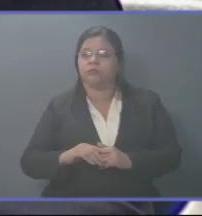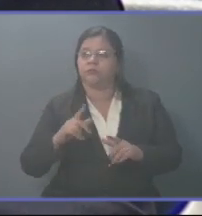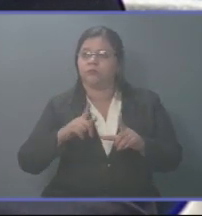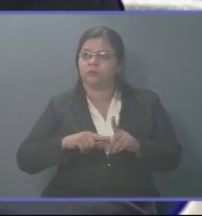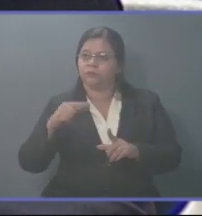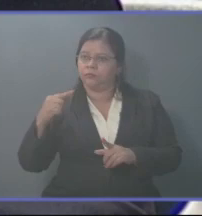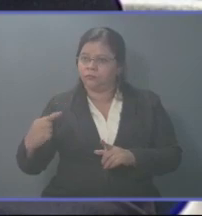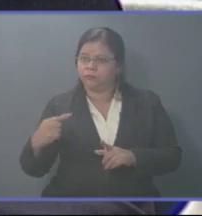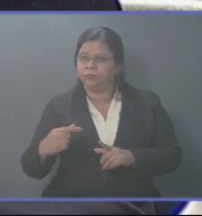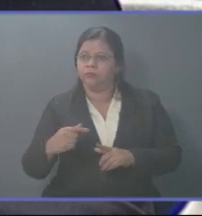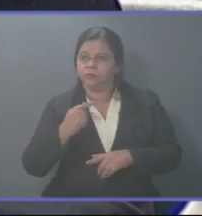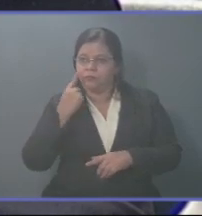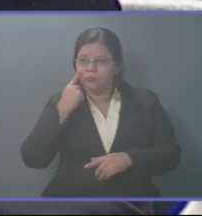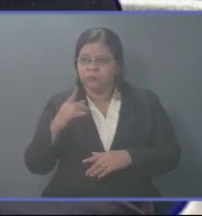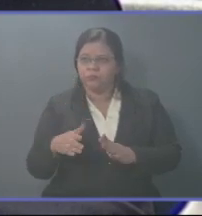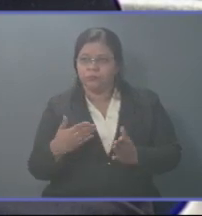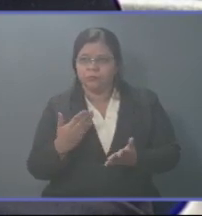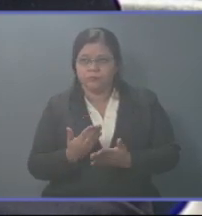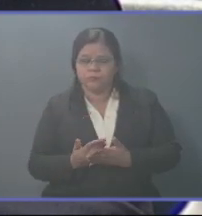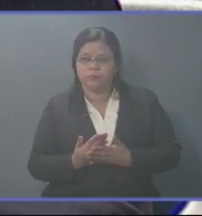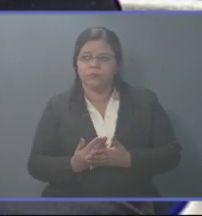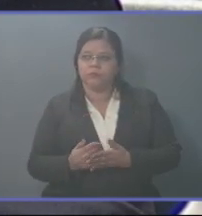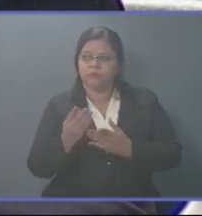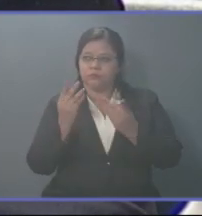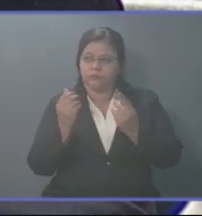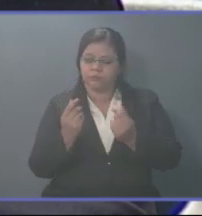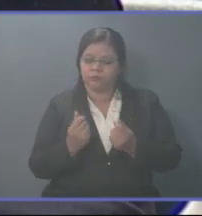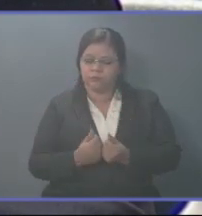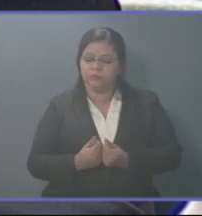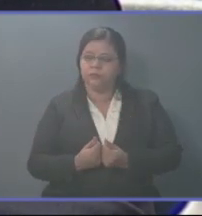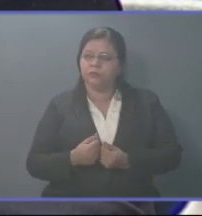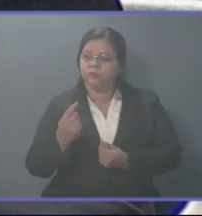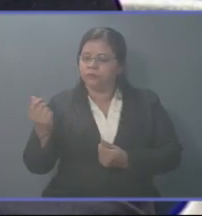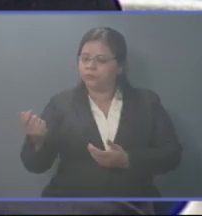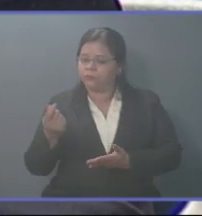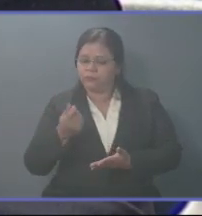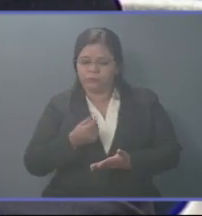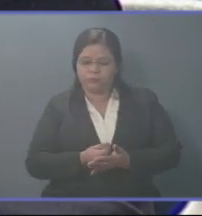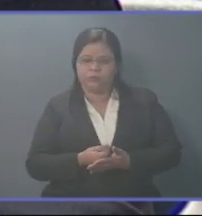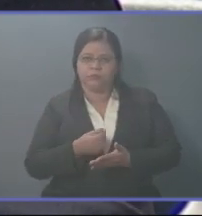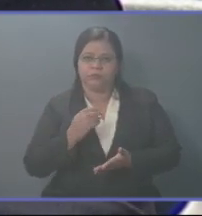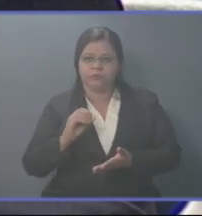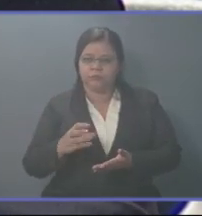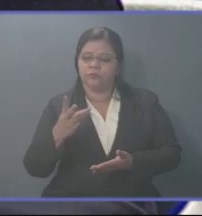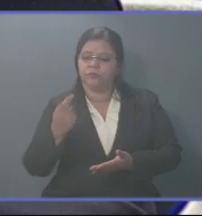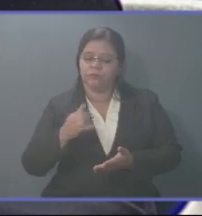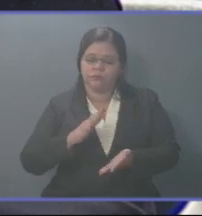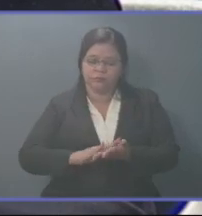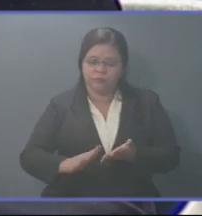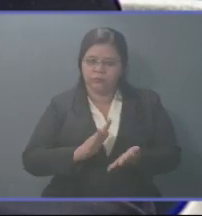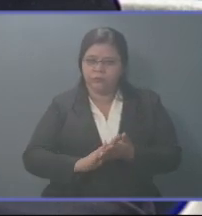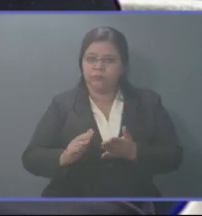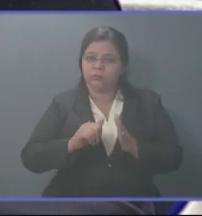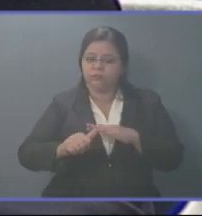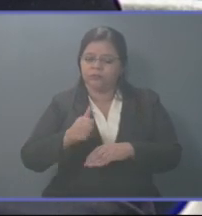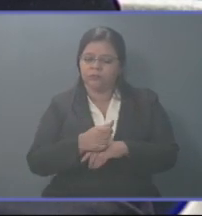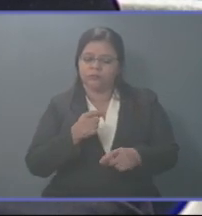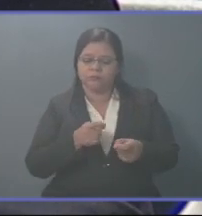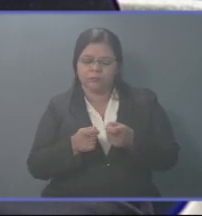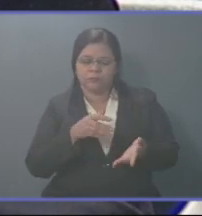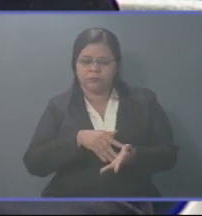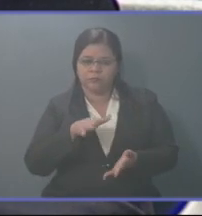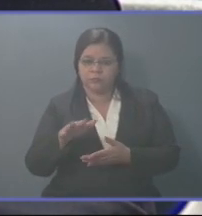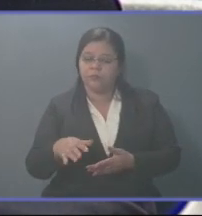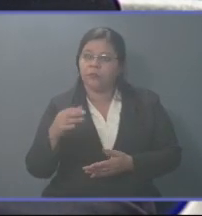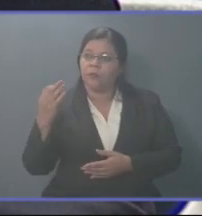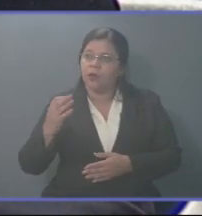prioridades de inversión en el presupuesto de ingresos y egresos de la administración pública y emitir las recomendaciones